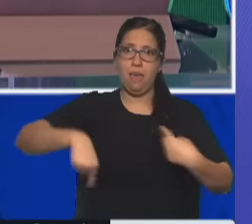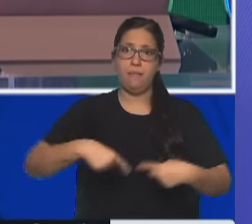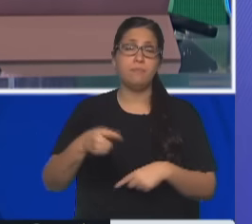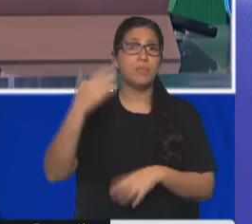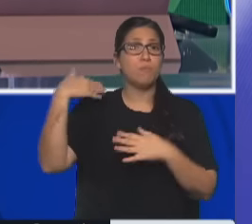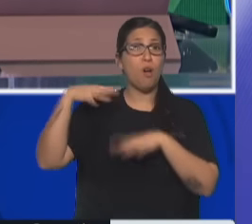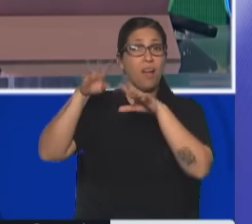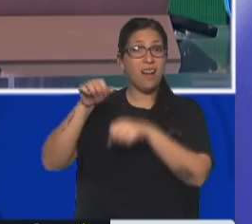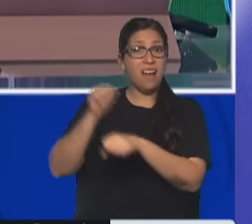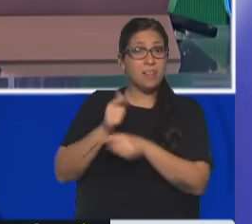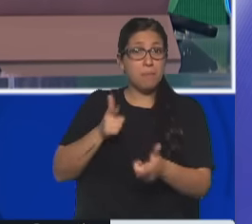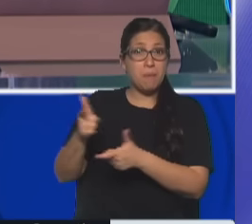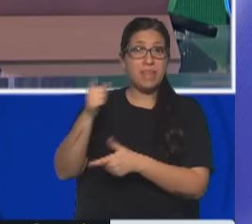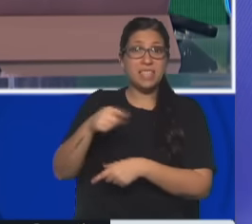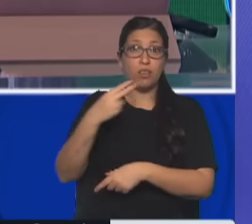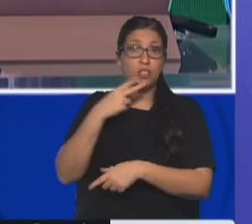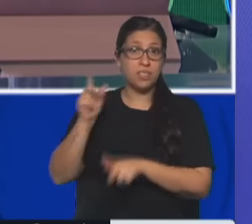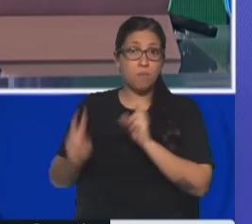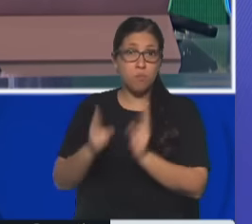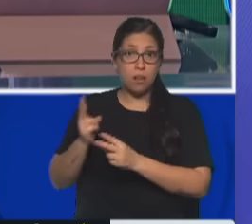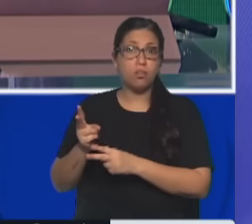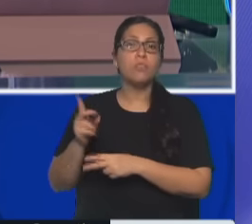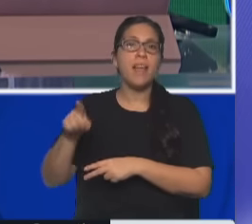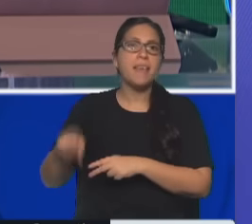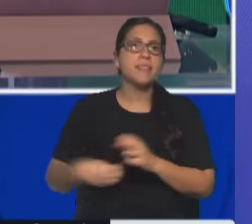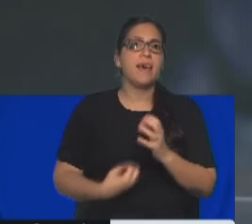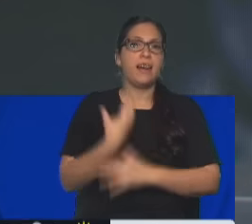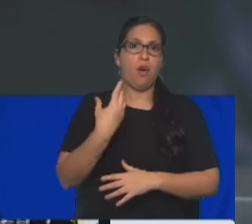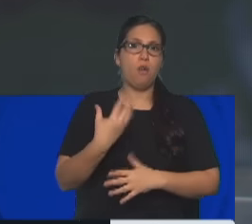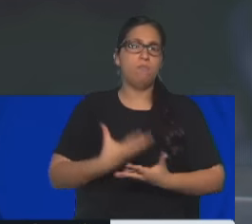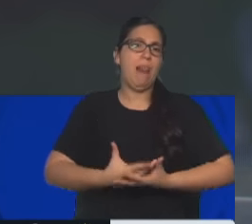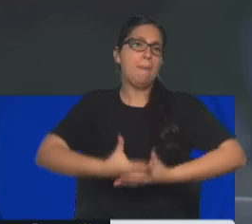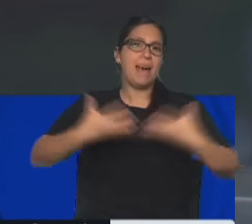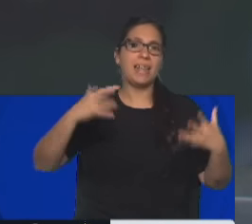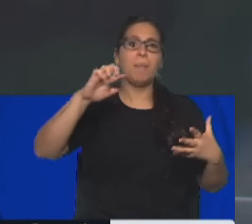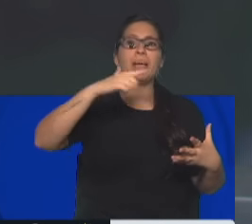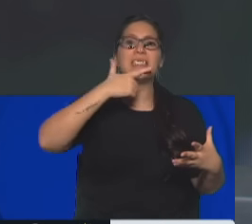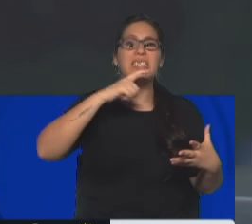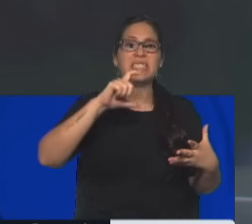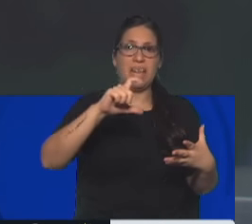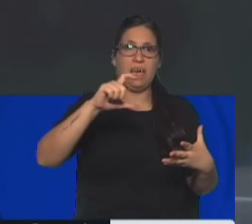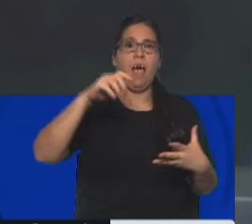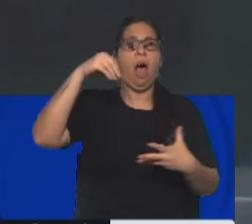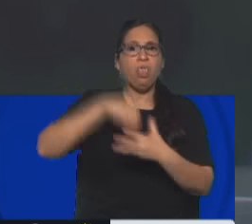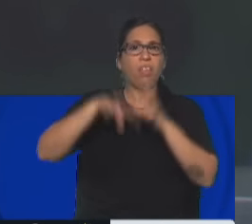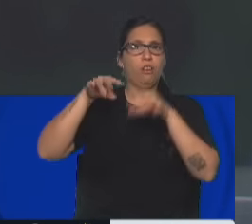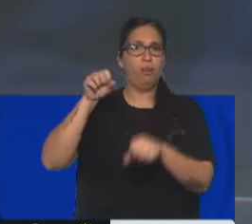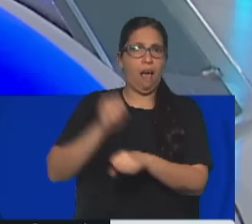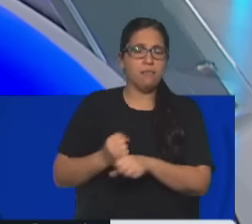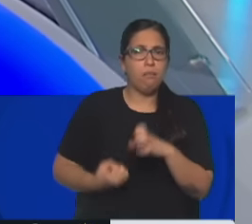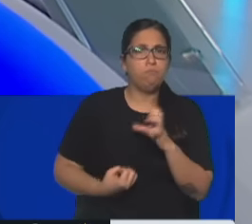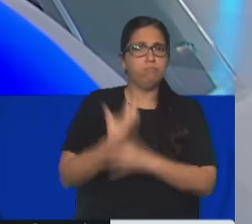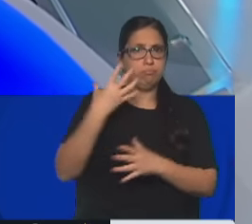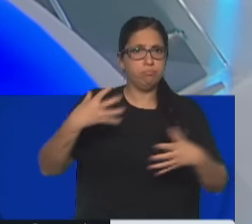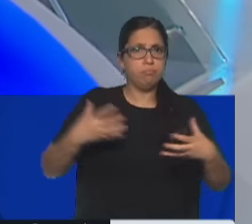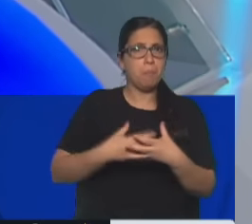Carandiru, surgió la organización criminal más grande de Brasil. Claro, en ese caso la que vos estás mencionando fue adentro de una prisión. Exactamente, fue dentro